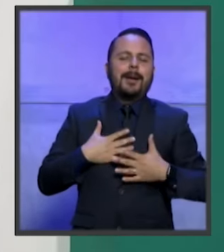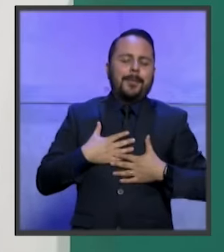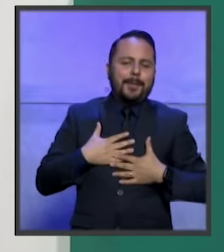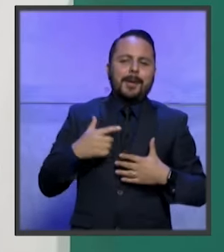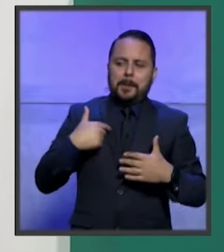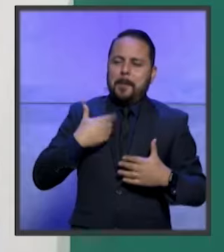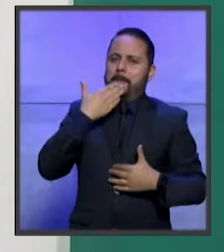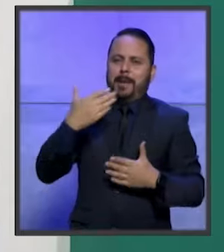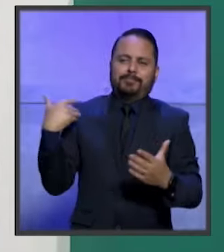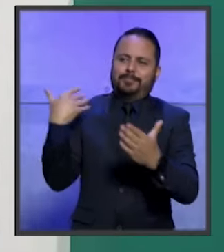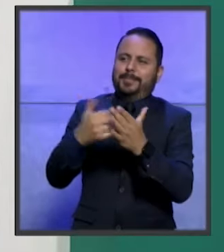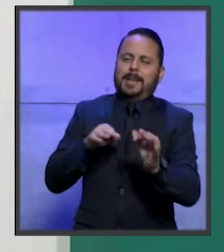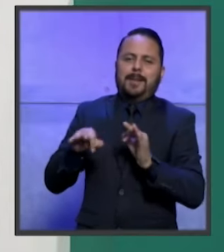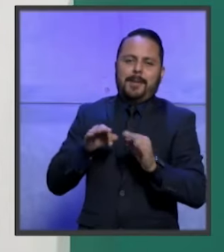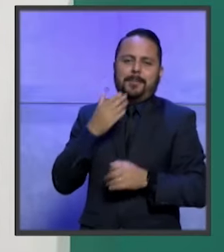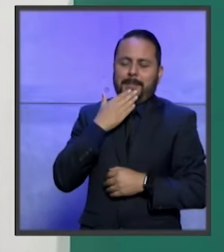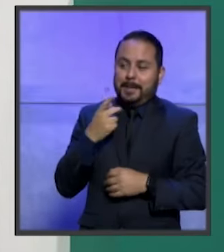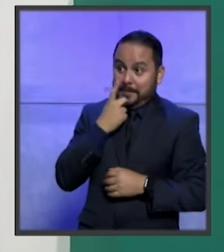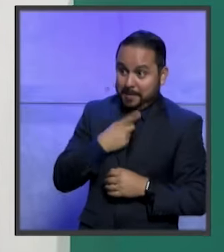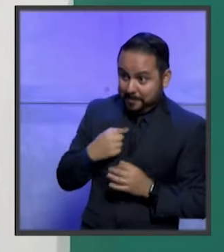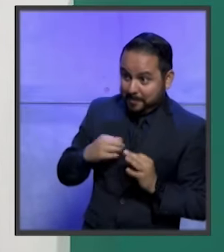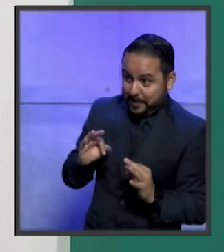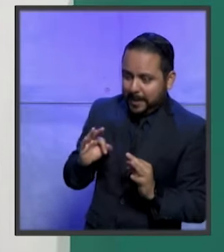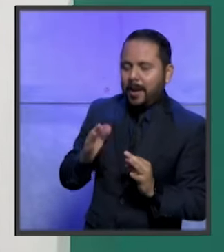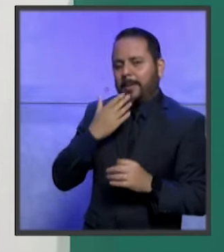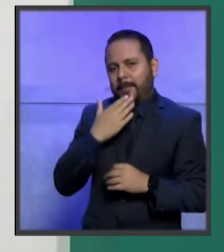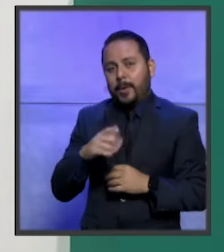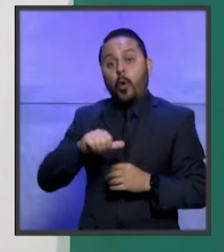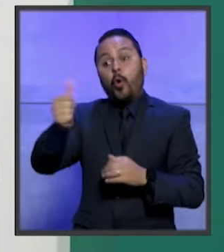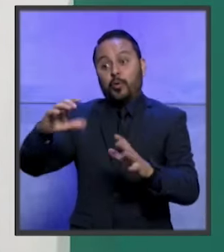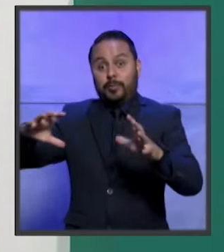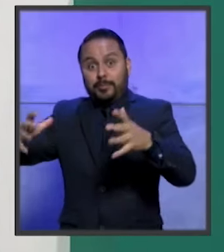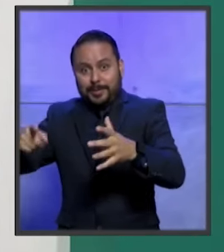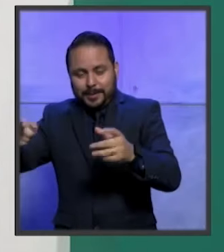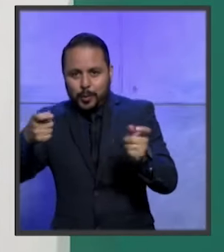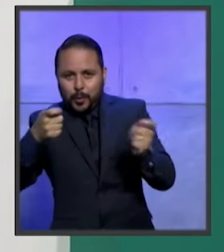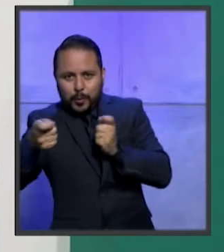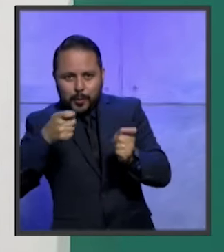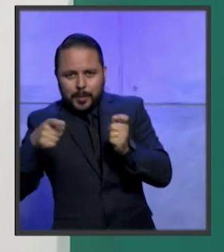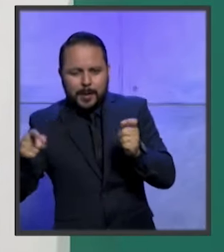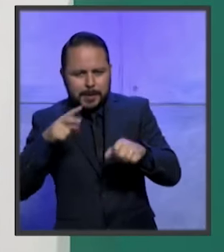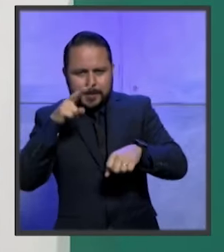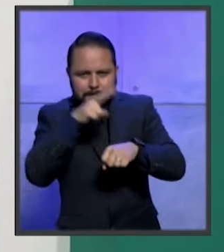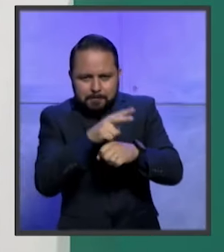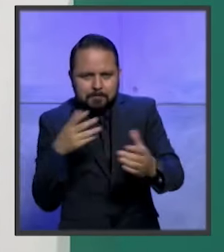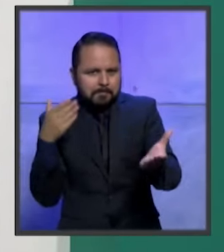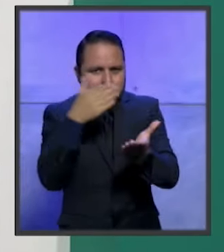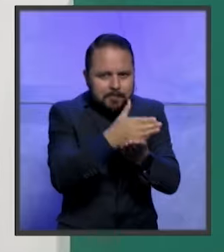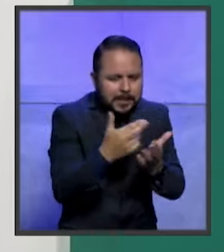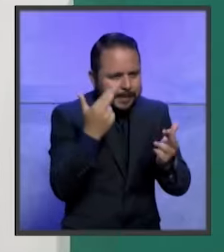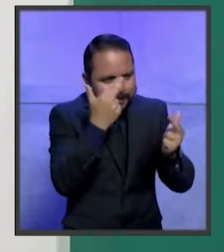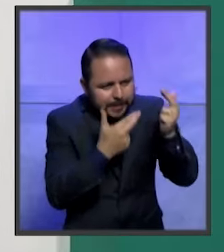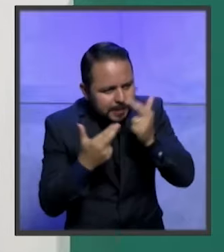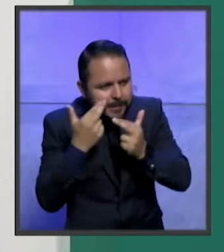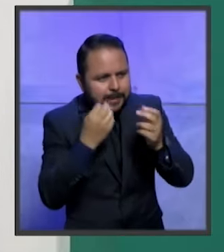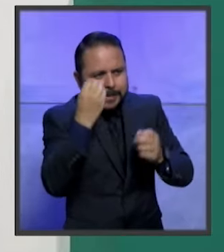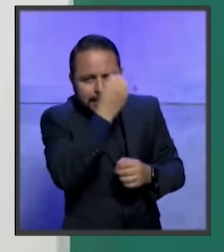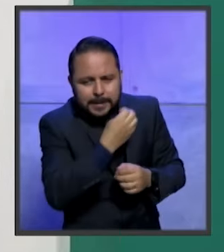satisfacción de que lo hiciste bien y si además el órgano de control a través de estas verificaciones